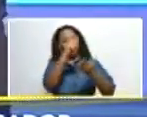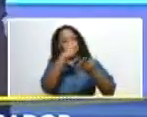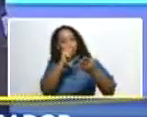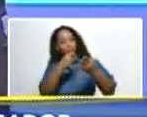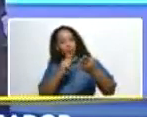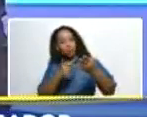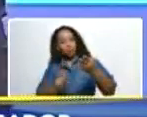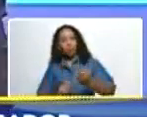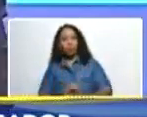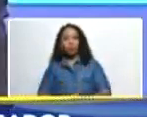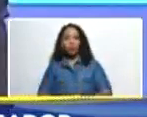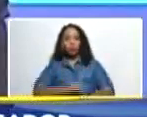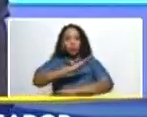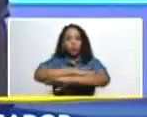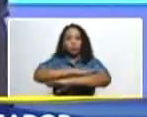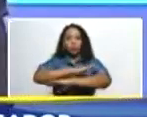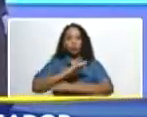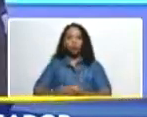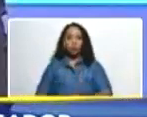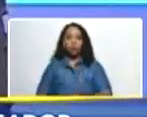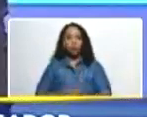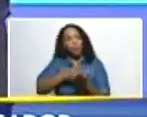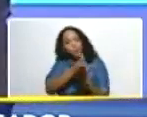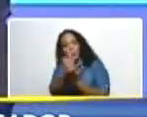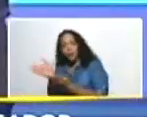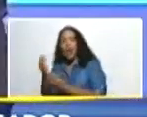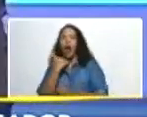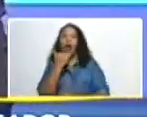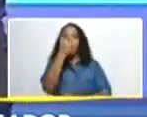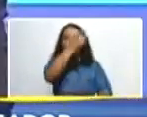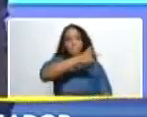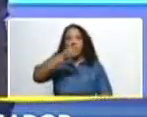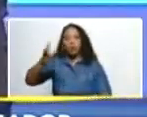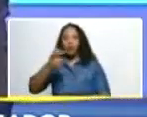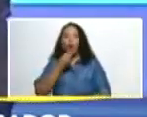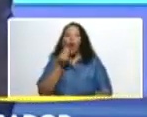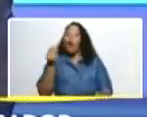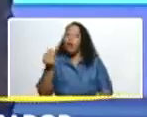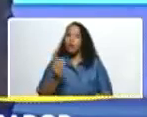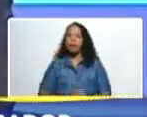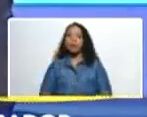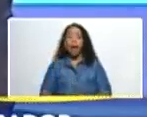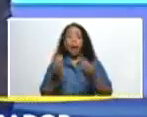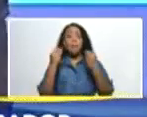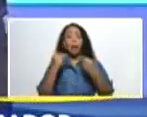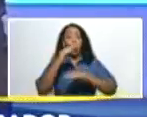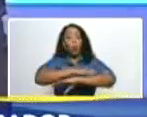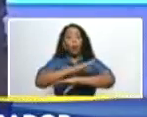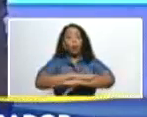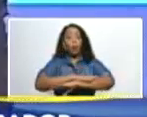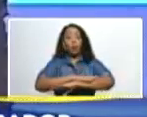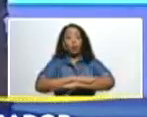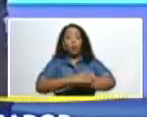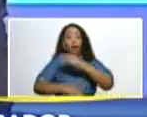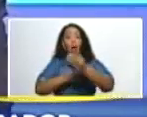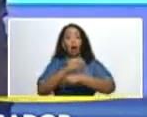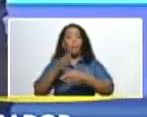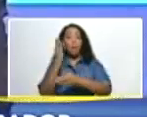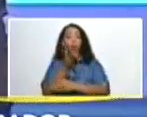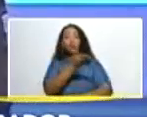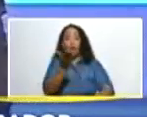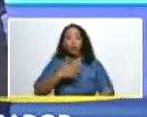corregir en la conducta desviada de algún muchacho, de alguna muchacha. Y para que con las acciones punitivas ustedes